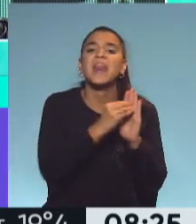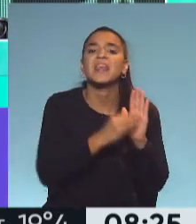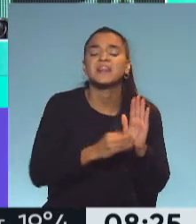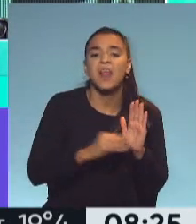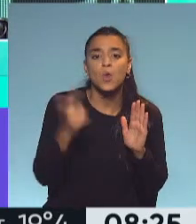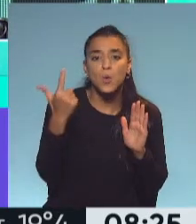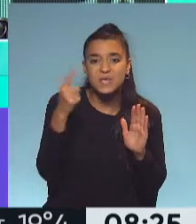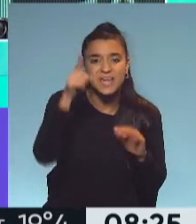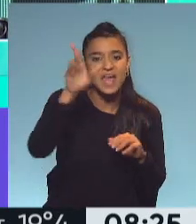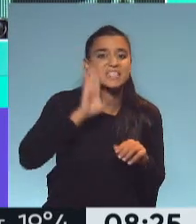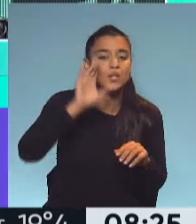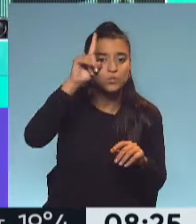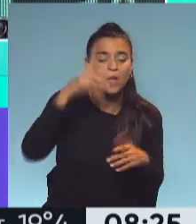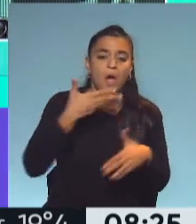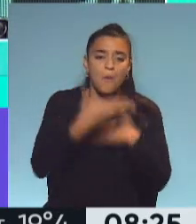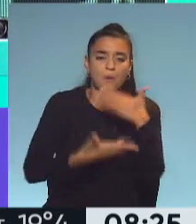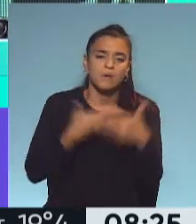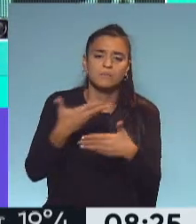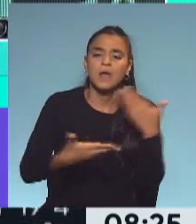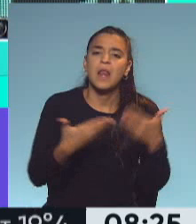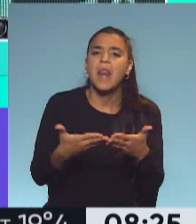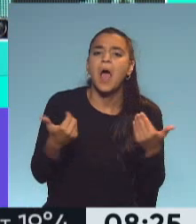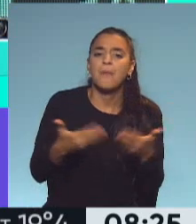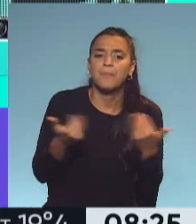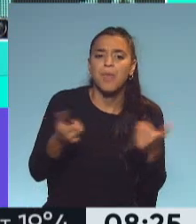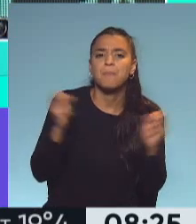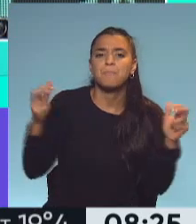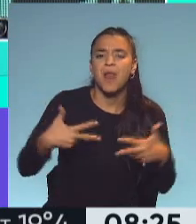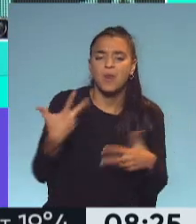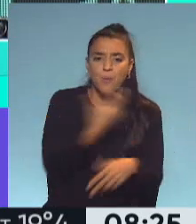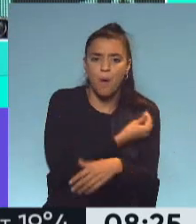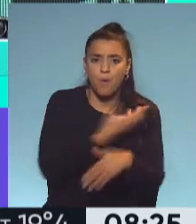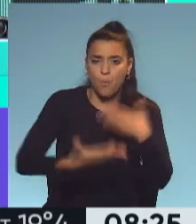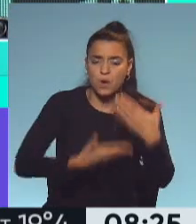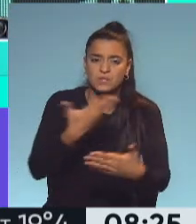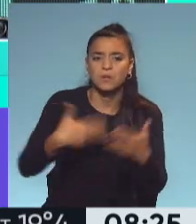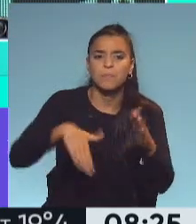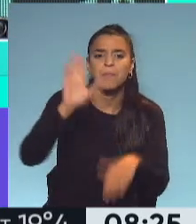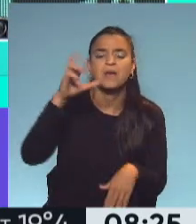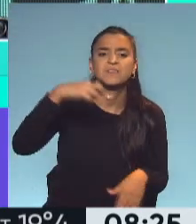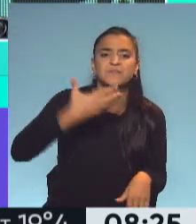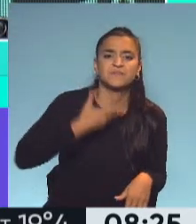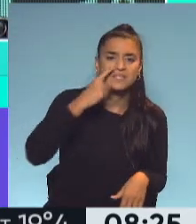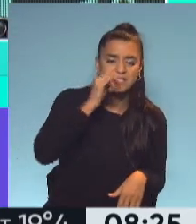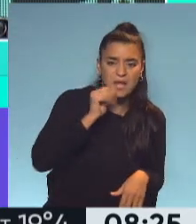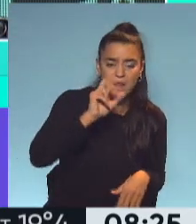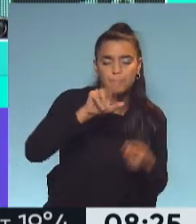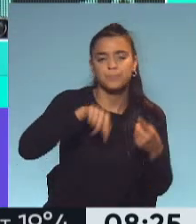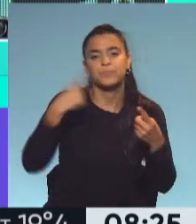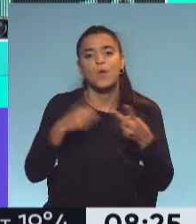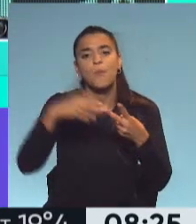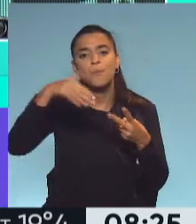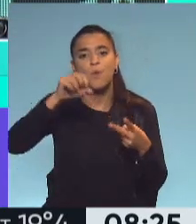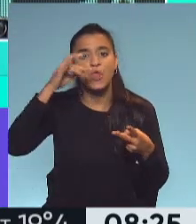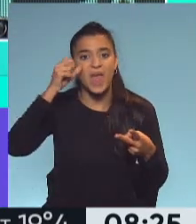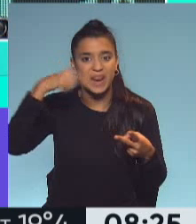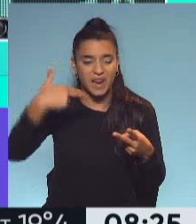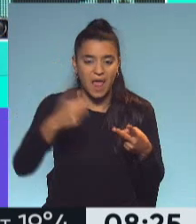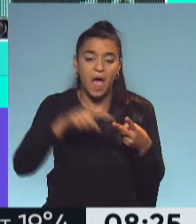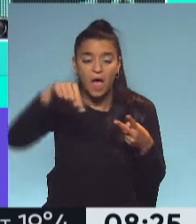y como estamos viendo, están avanzando de manera muy rápida el plan de vacunación, sobre todo con las vacunas de Pfizer y de Moderna. Es unas gestiones que